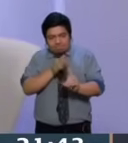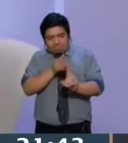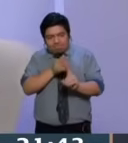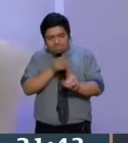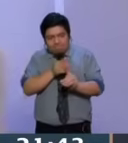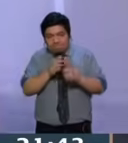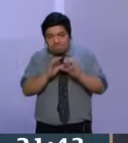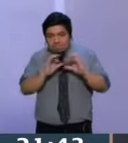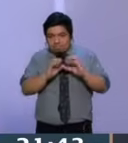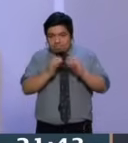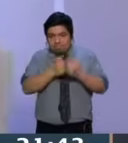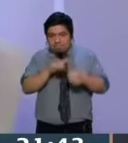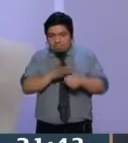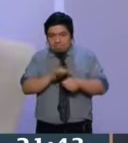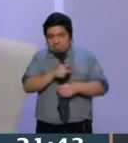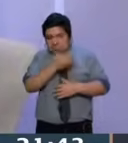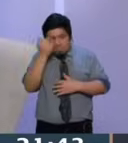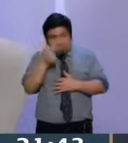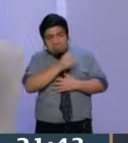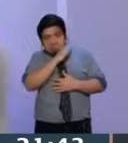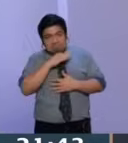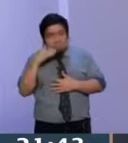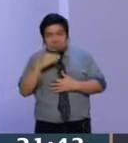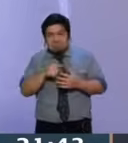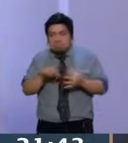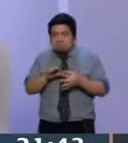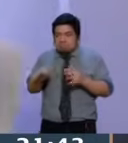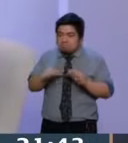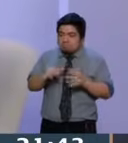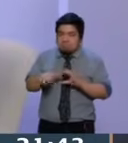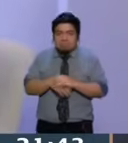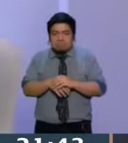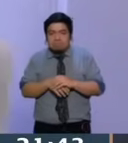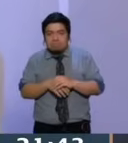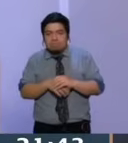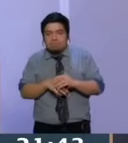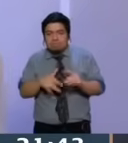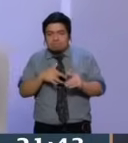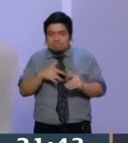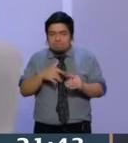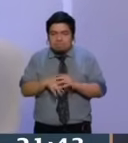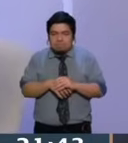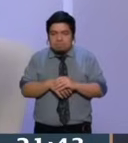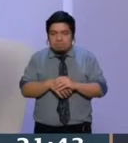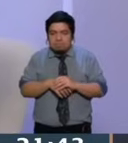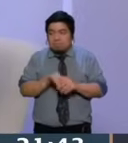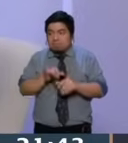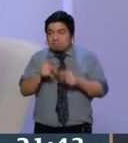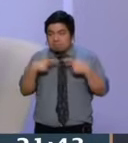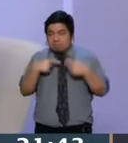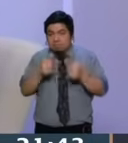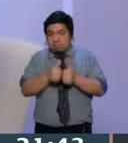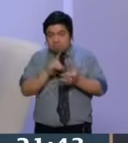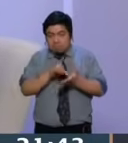cuidados, no sé, Braulio, tú menéanos en el... A lo mejor ustedes no lo saben, o sea, pero yo tengo un sí hermano quisiera... con discapacidad, que también es una persona que requiere